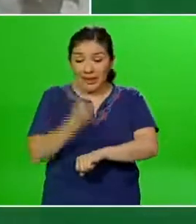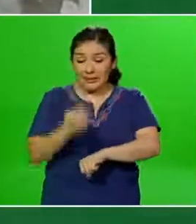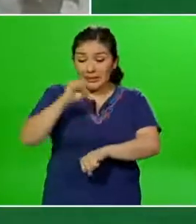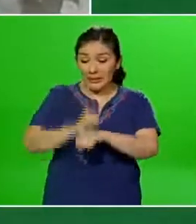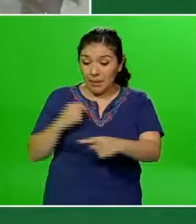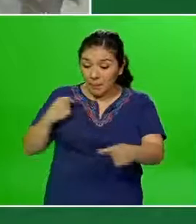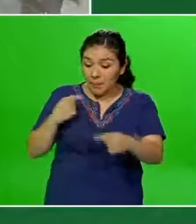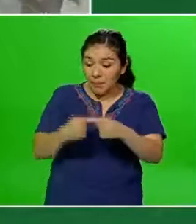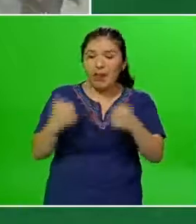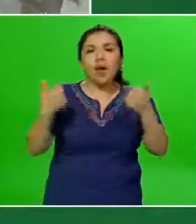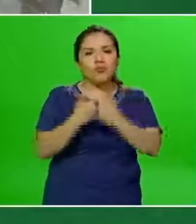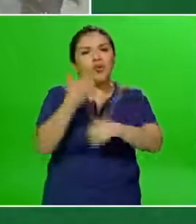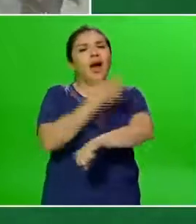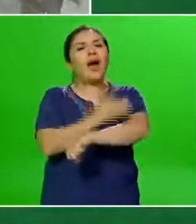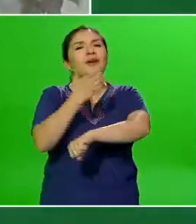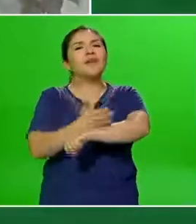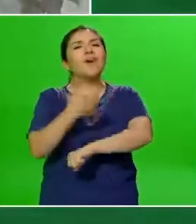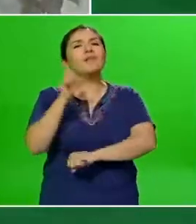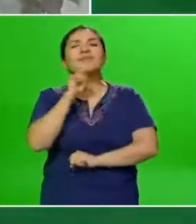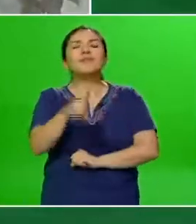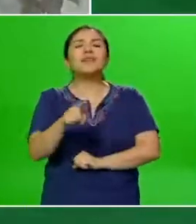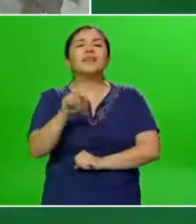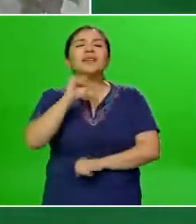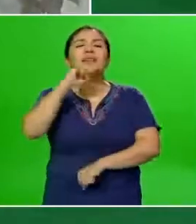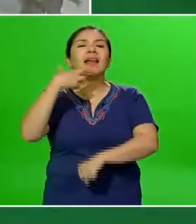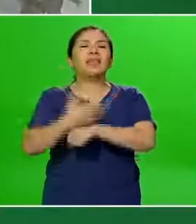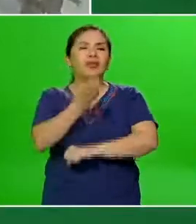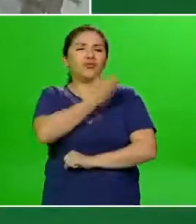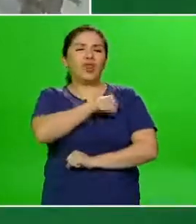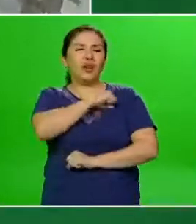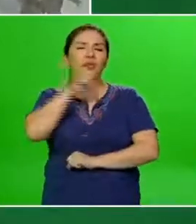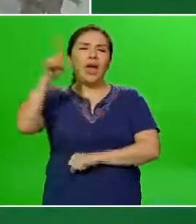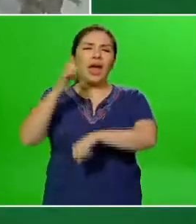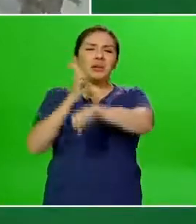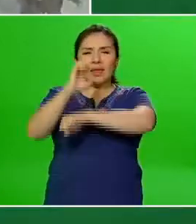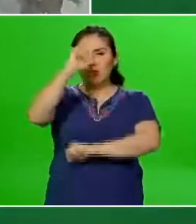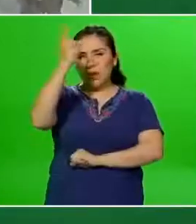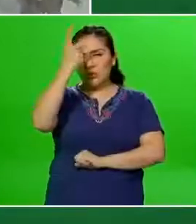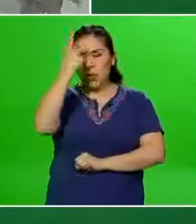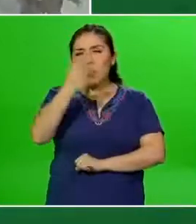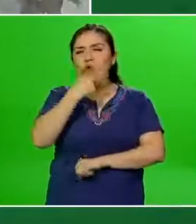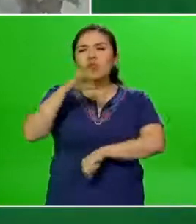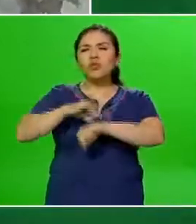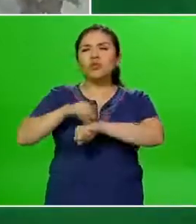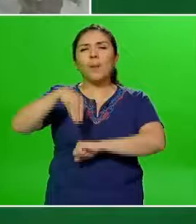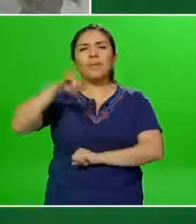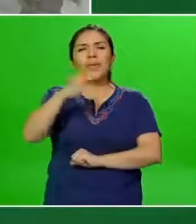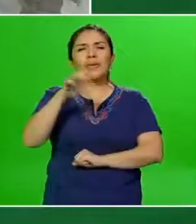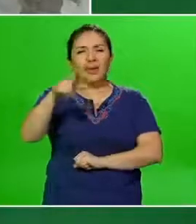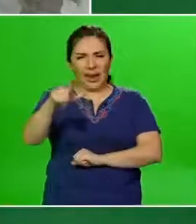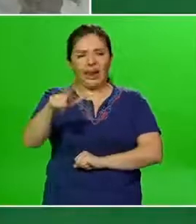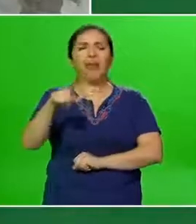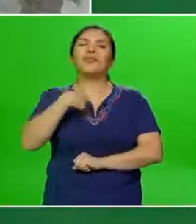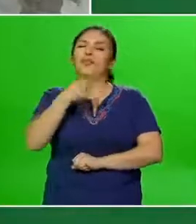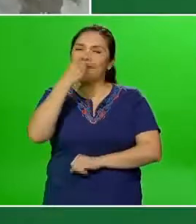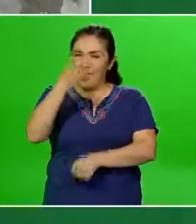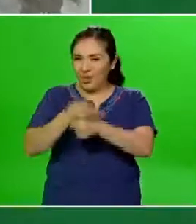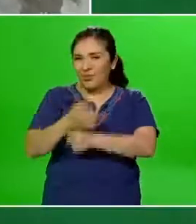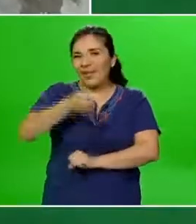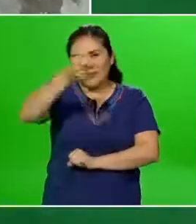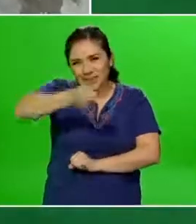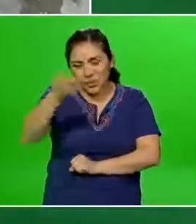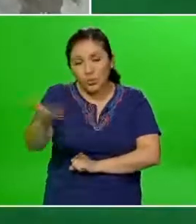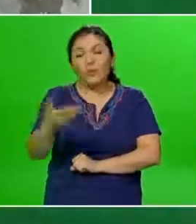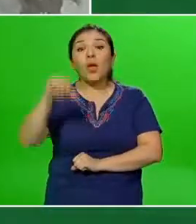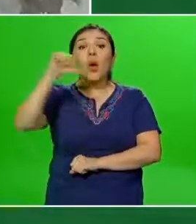semana, estuvimos acompañados por el secretario de Salud de San Luis Potosí, el doctor Miguel Lutzo Steiner, a quien le enviamos un cordial saludo.